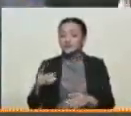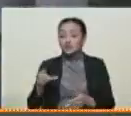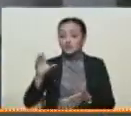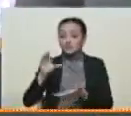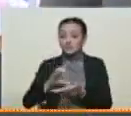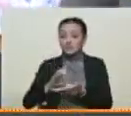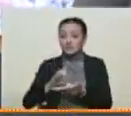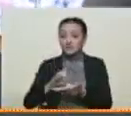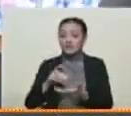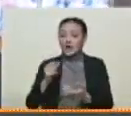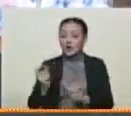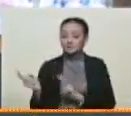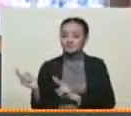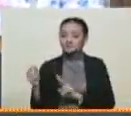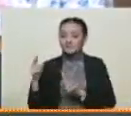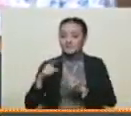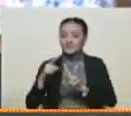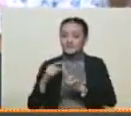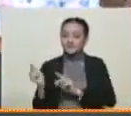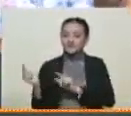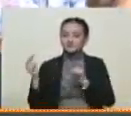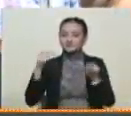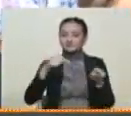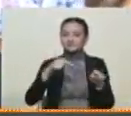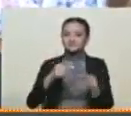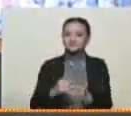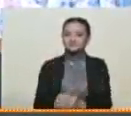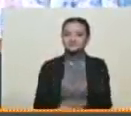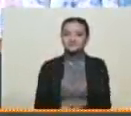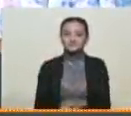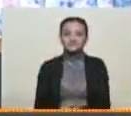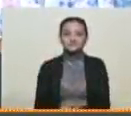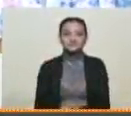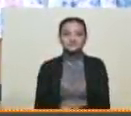Verónica, nosotros vamos a retornar contigo a los estudios de Venezolana de Televisión. Adelante.